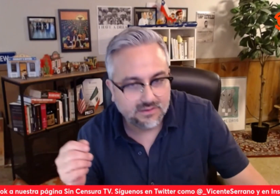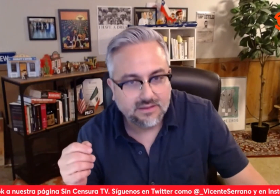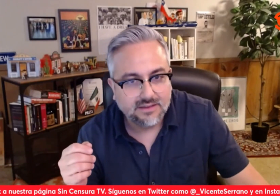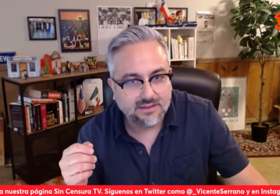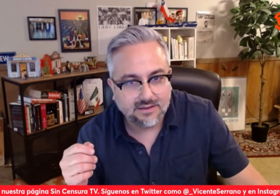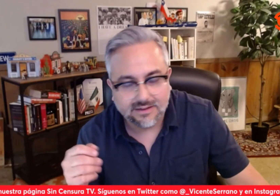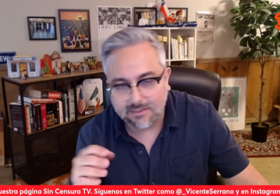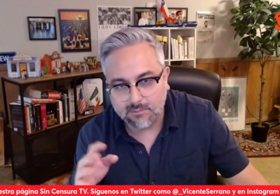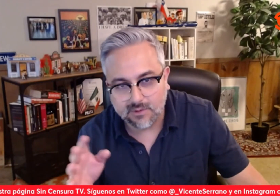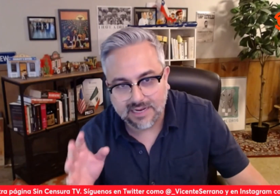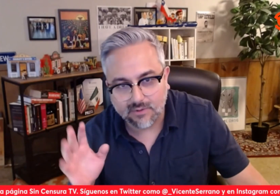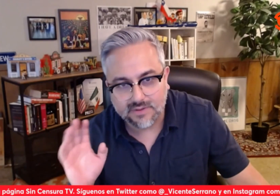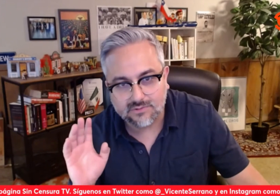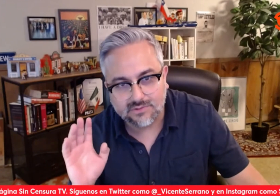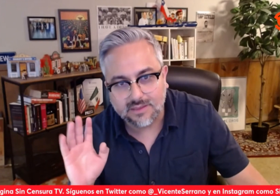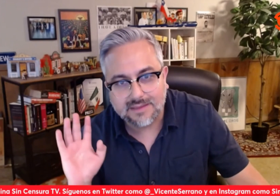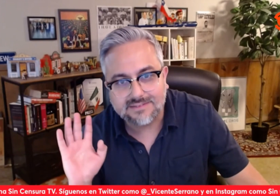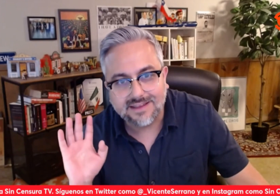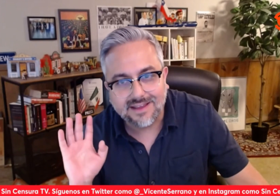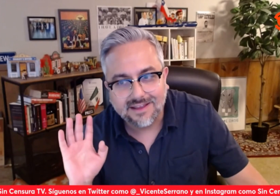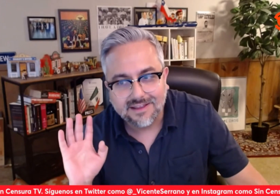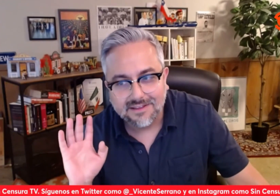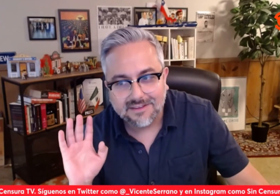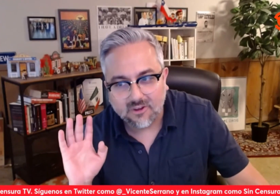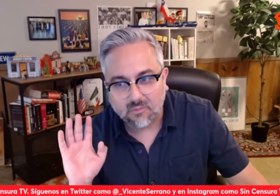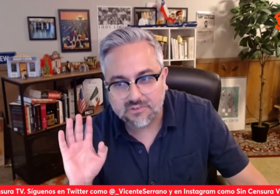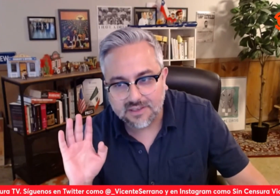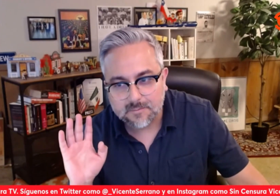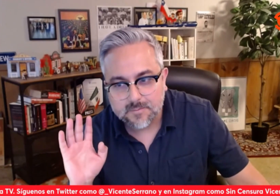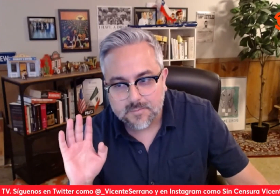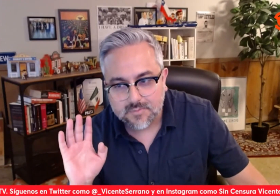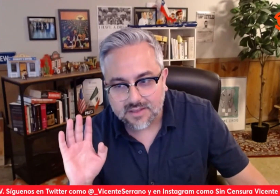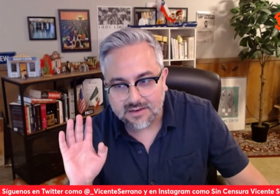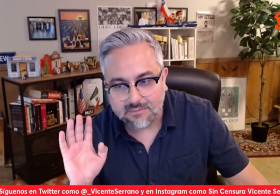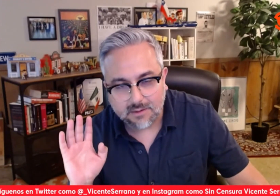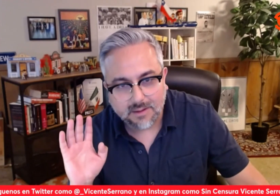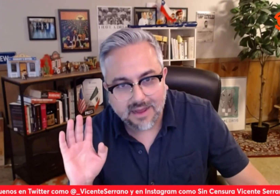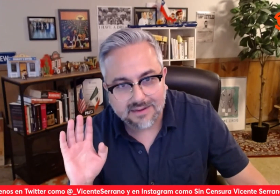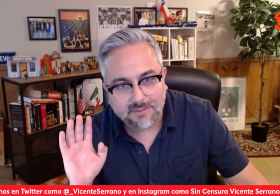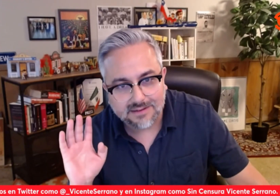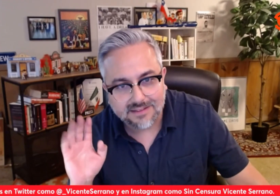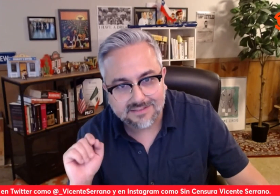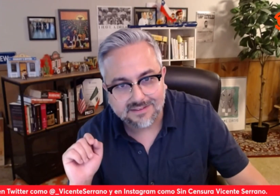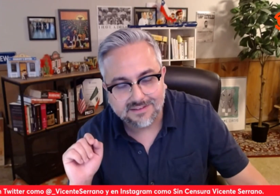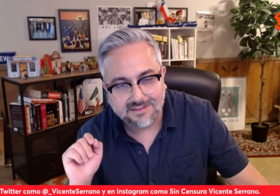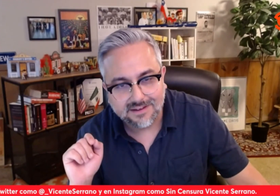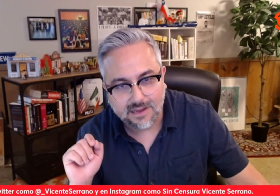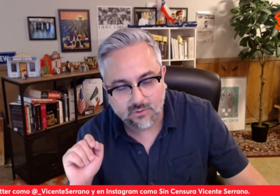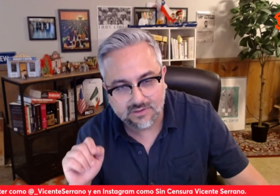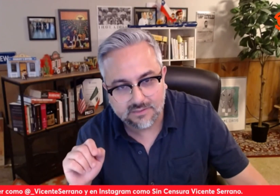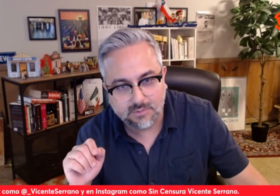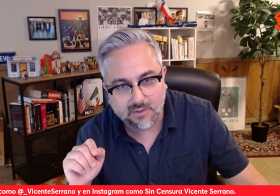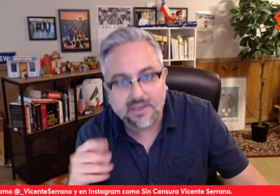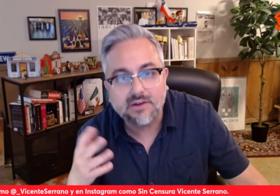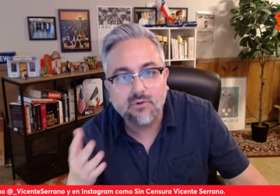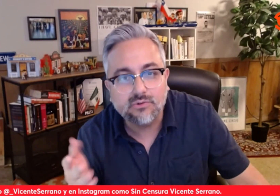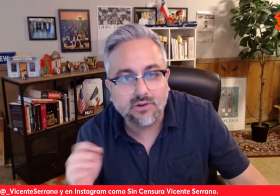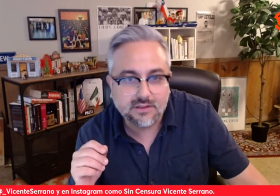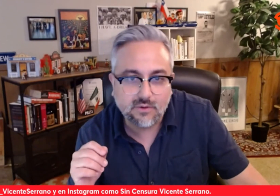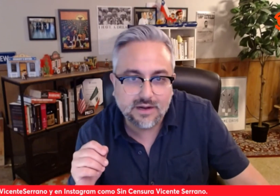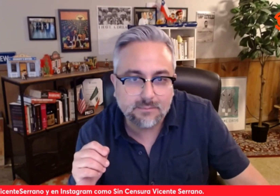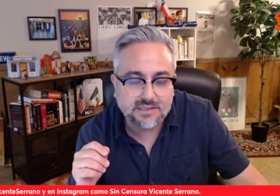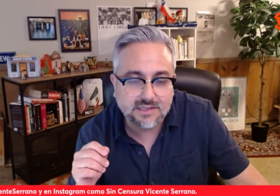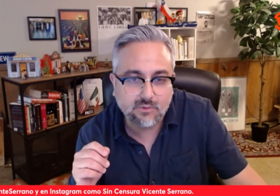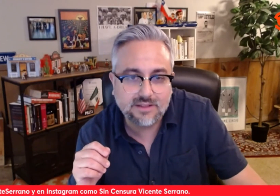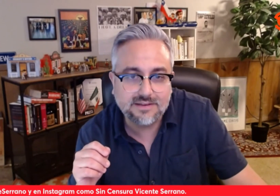medio. El ejemplo claro de esto es TV Azteca, cómo es que el barbaján y magnate Ricardo Salinas Pliego incluso